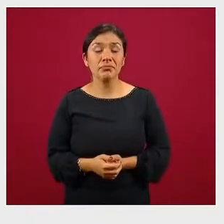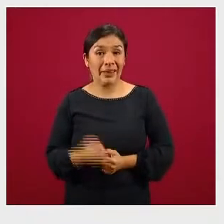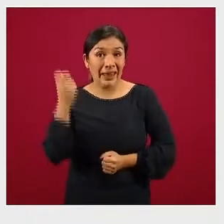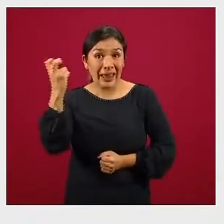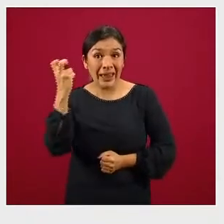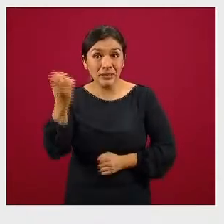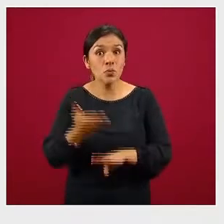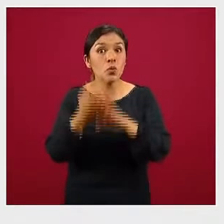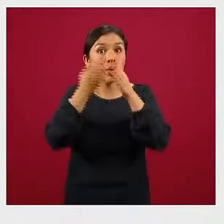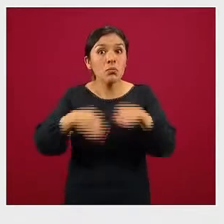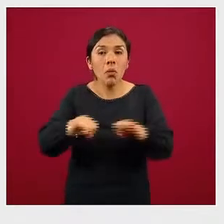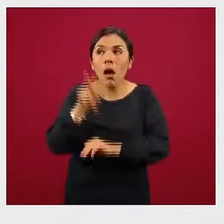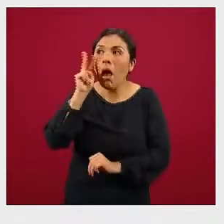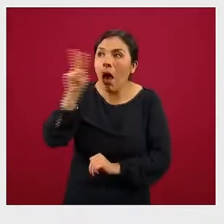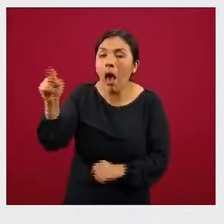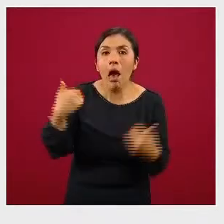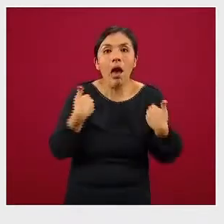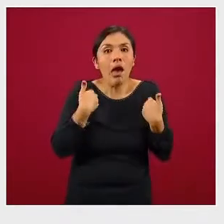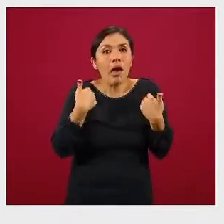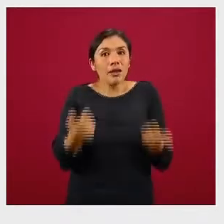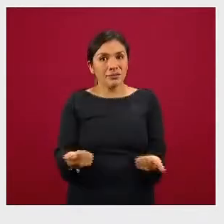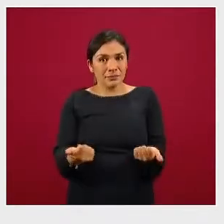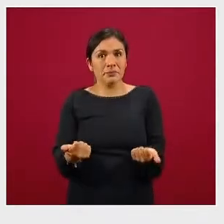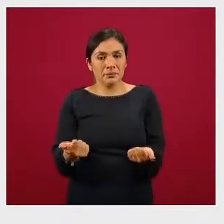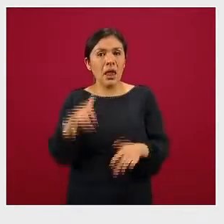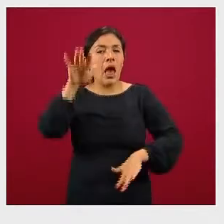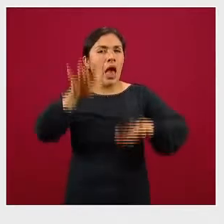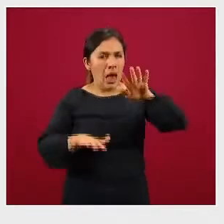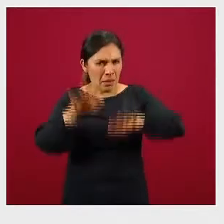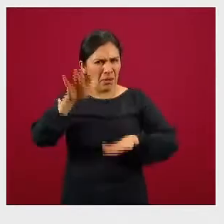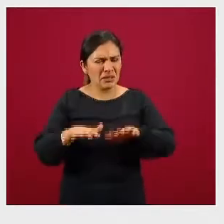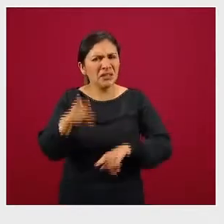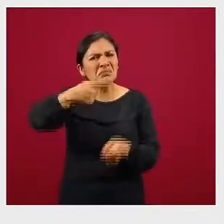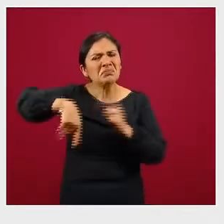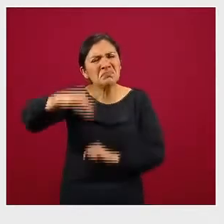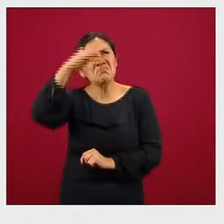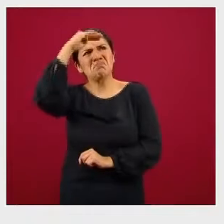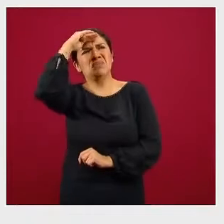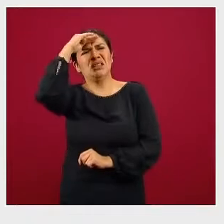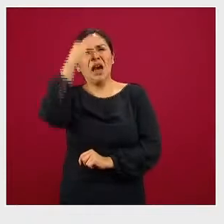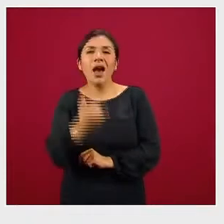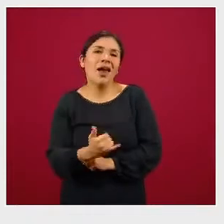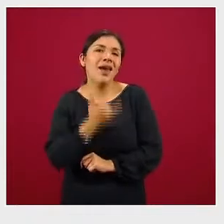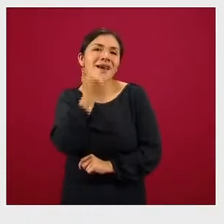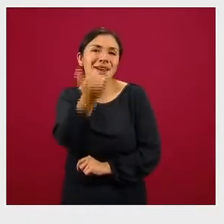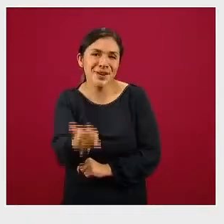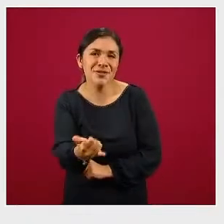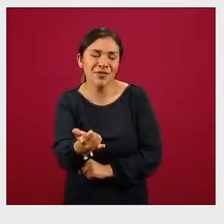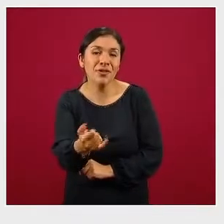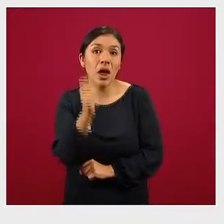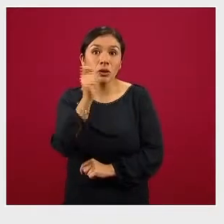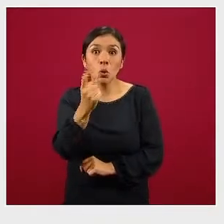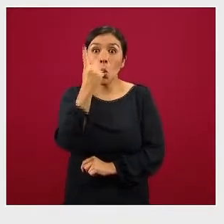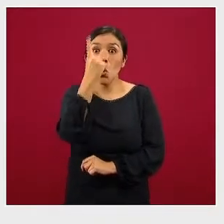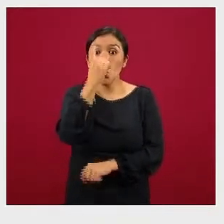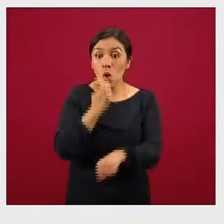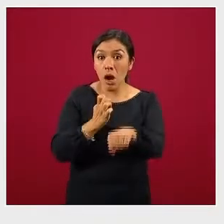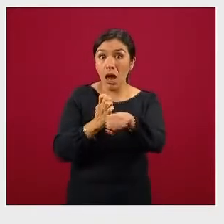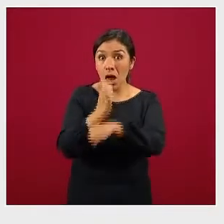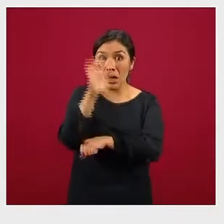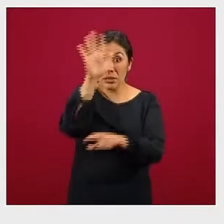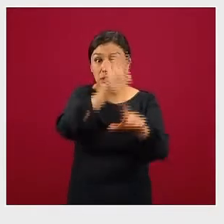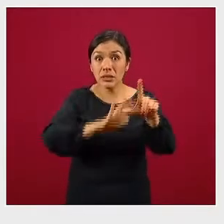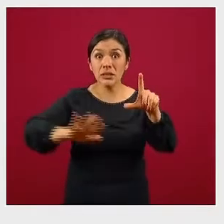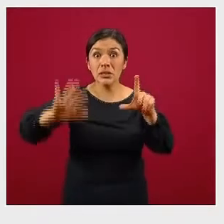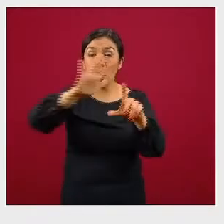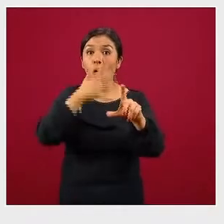Esto es importante visualizarlo, porque también a veces ha permeado una idea errónea de que un estado,